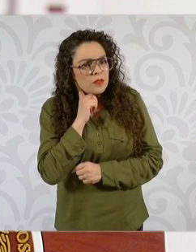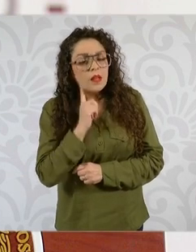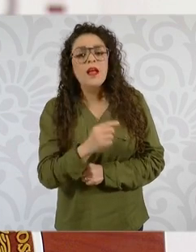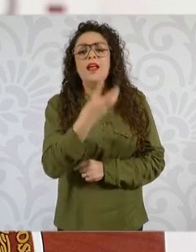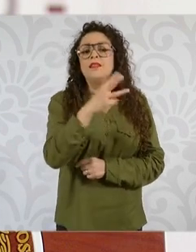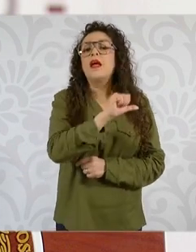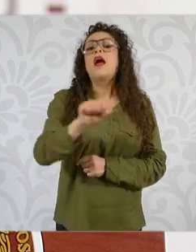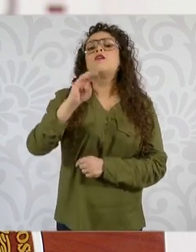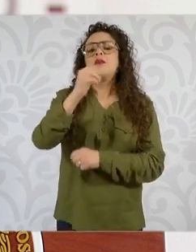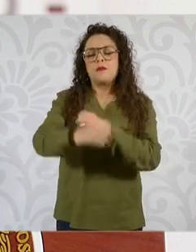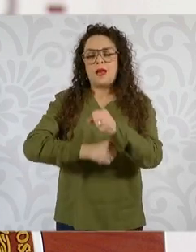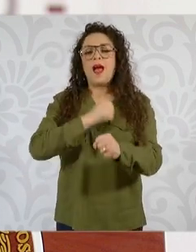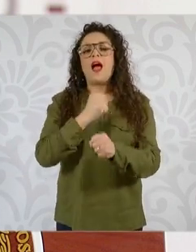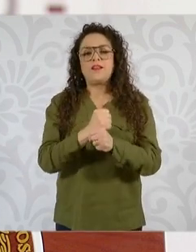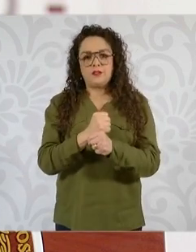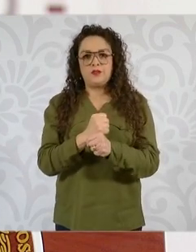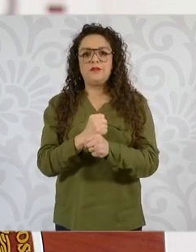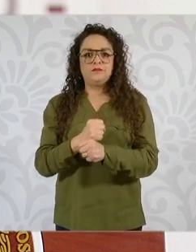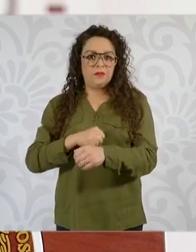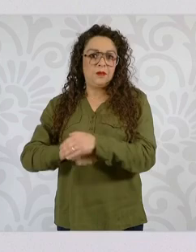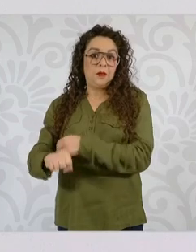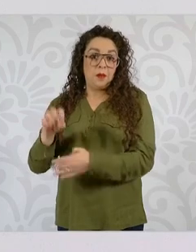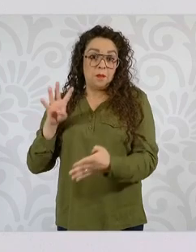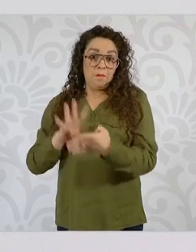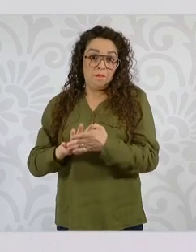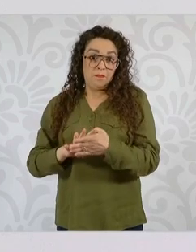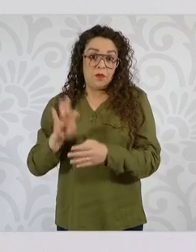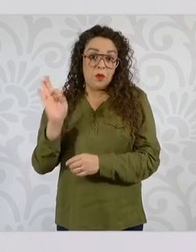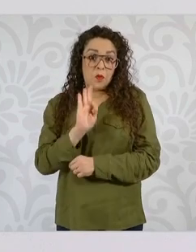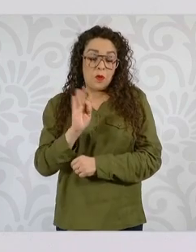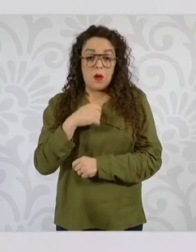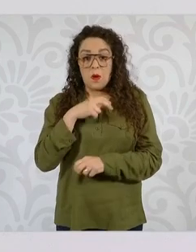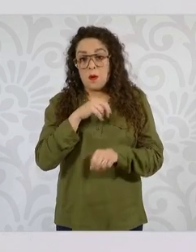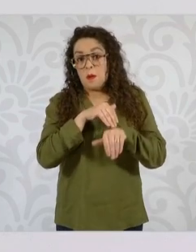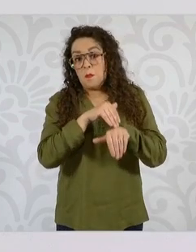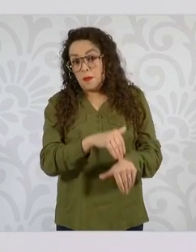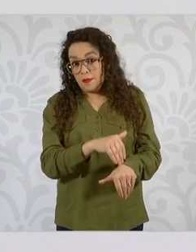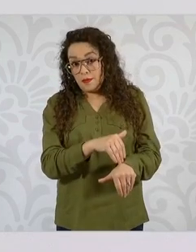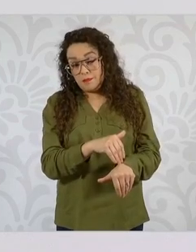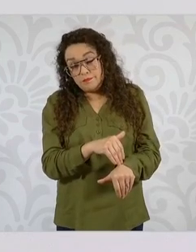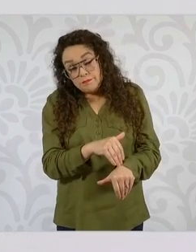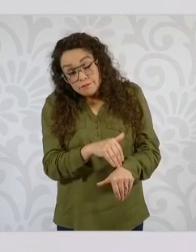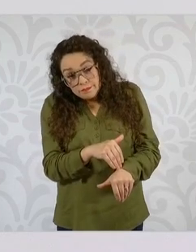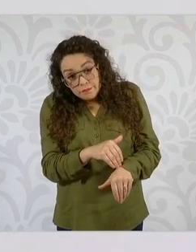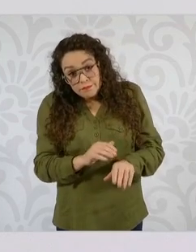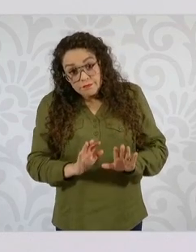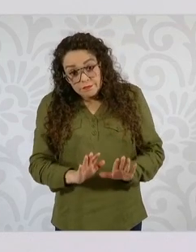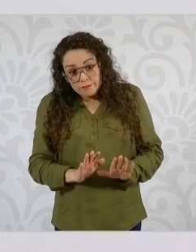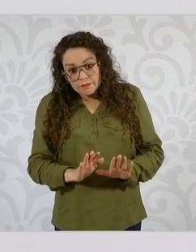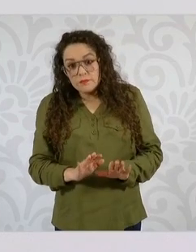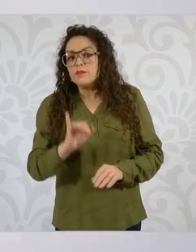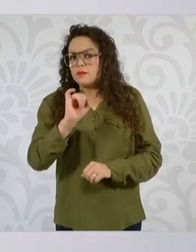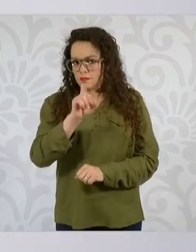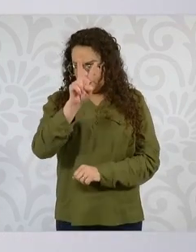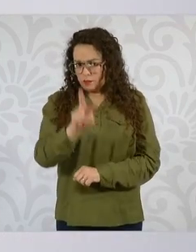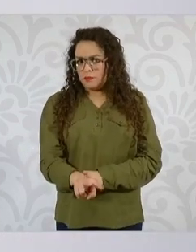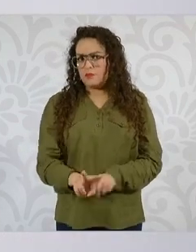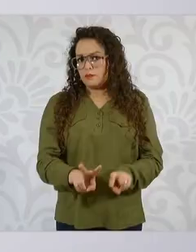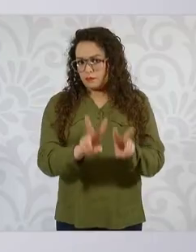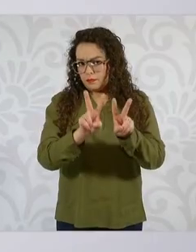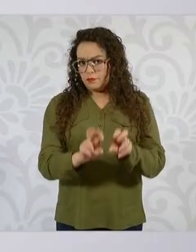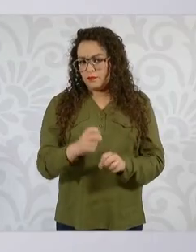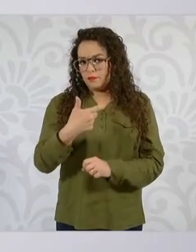nueve años de prisión. Entonces, en el primer caso es muy importante lo de García Luna porque